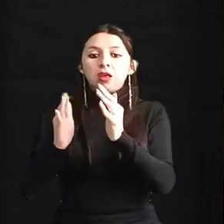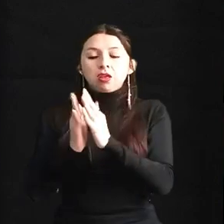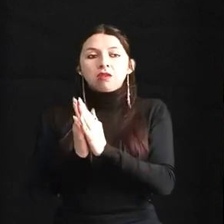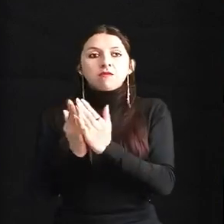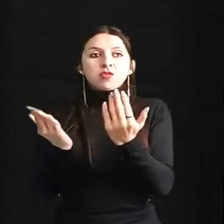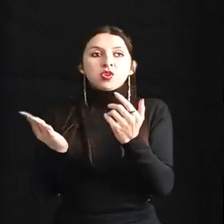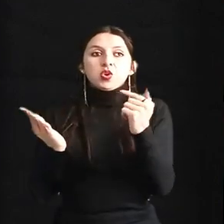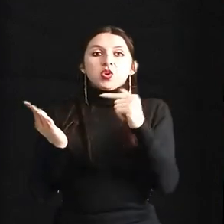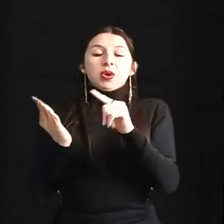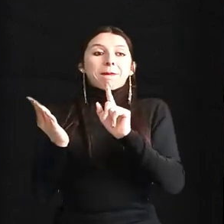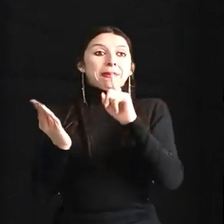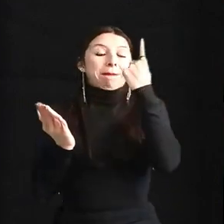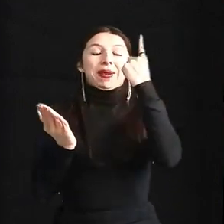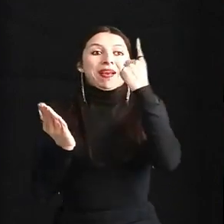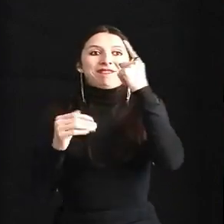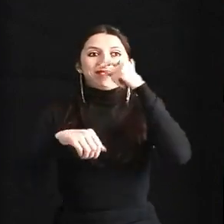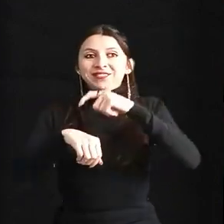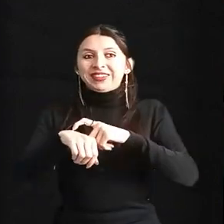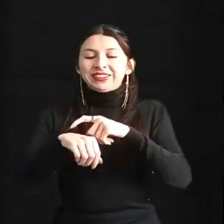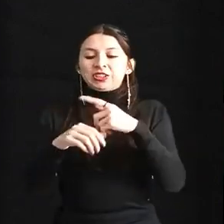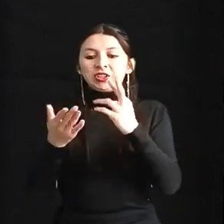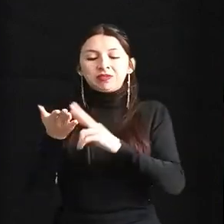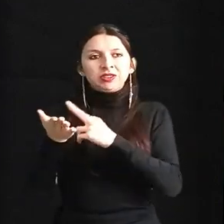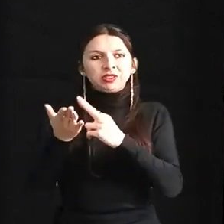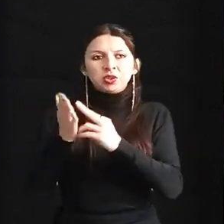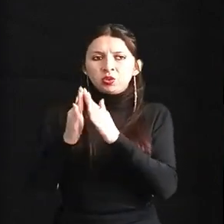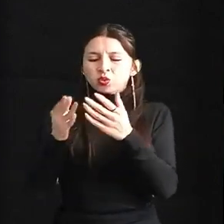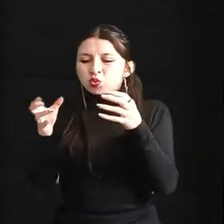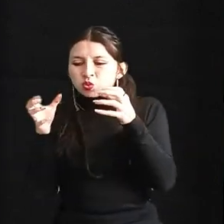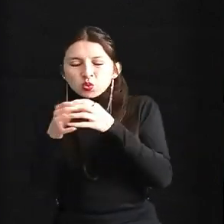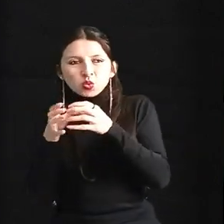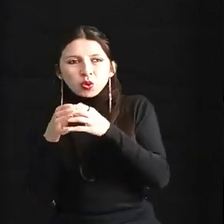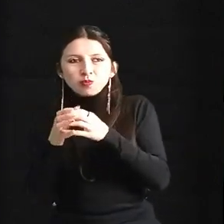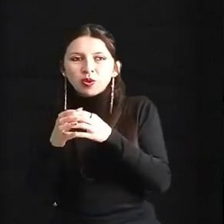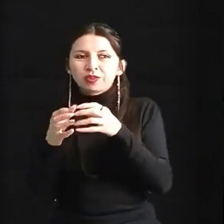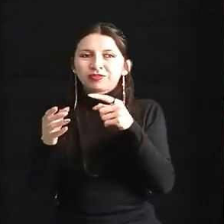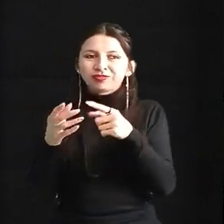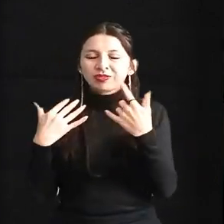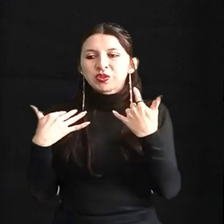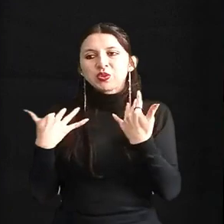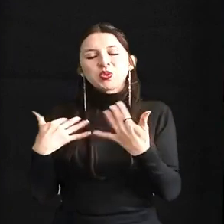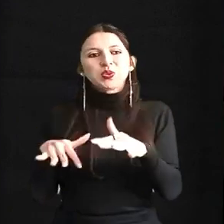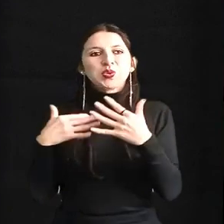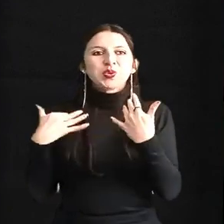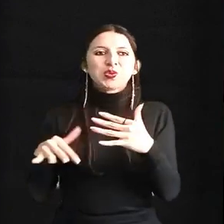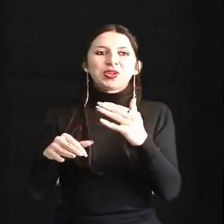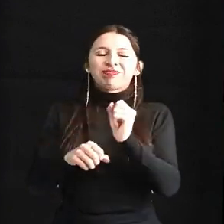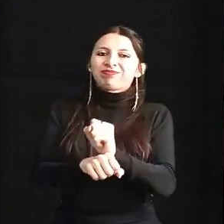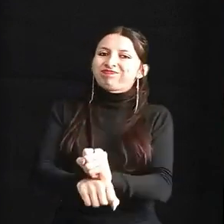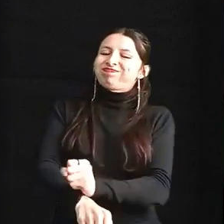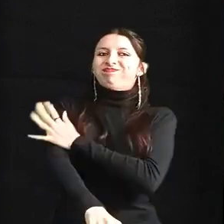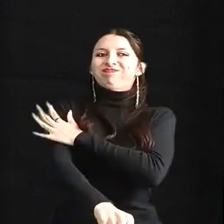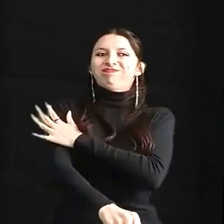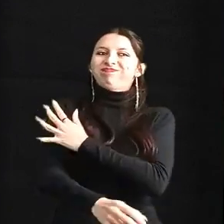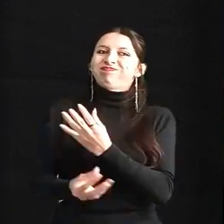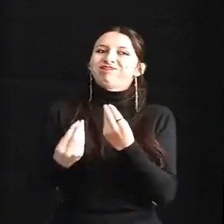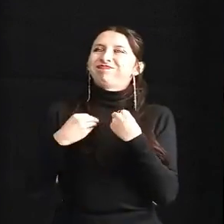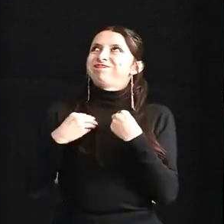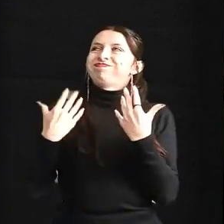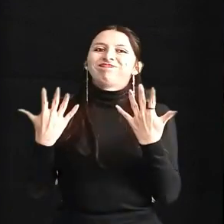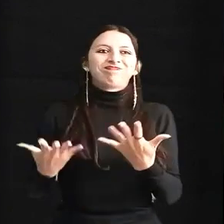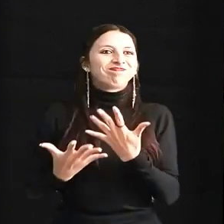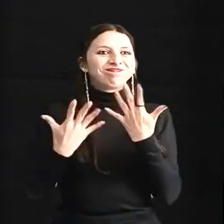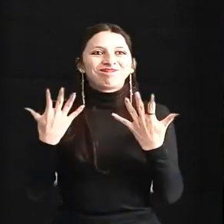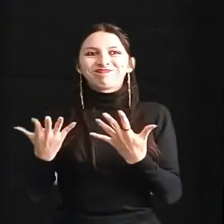el primer número impreso para para el grupo para los docentes que hacíamos parte del grupo de investigación Pues fue como que